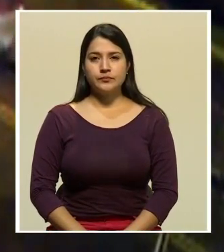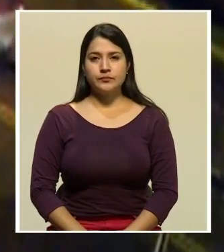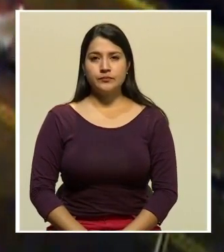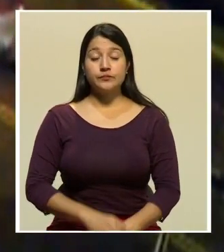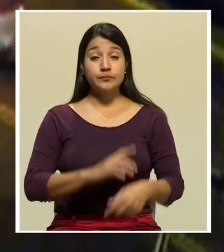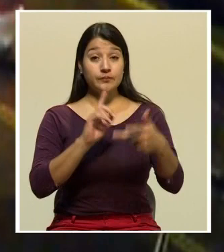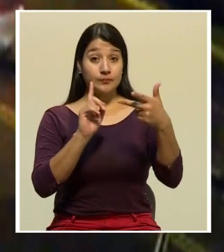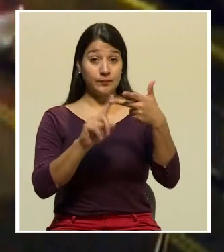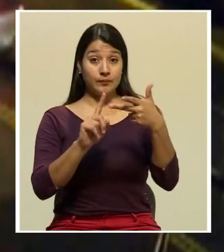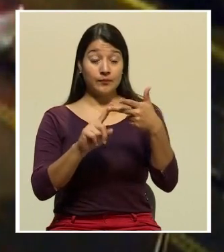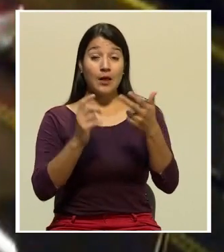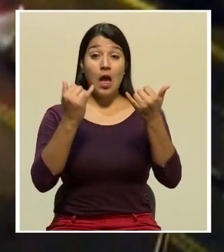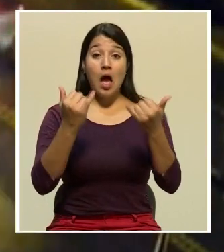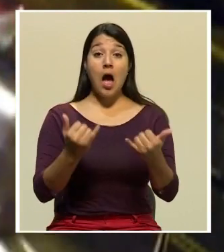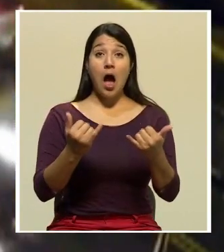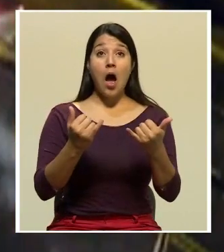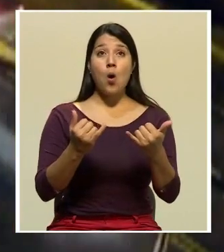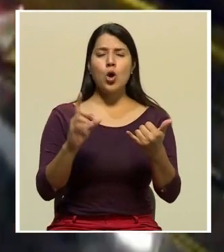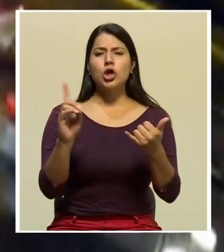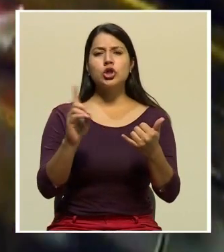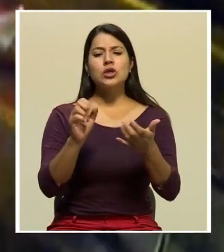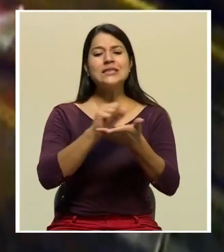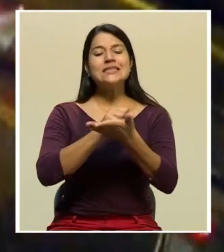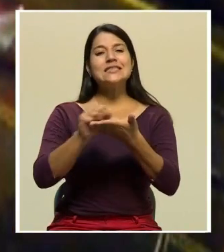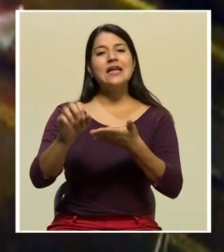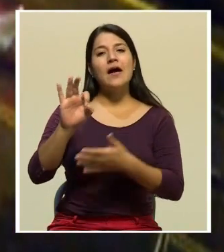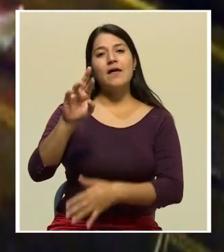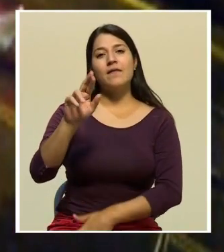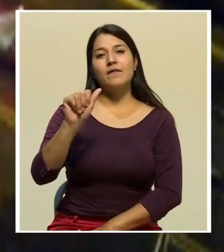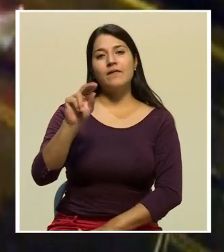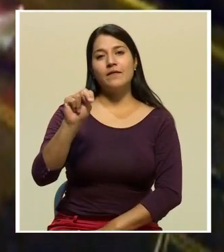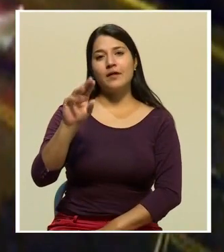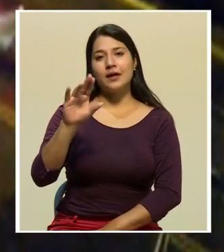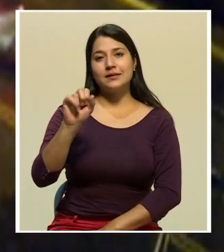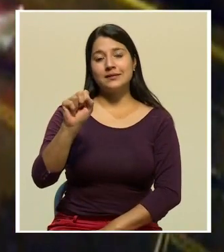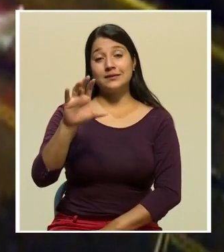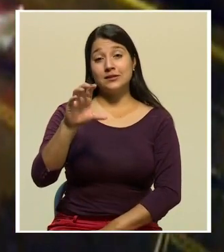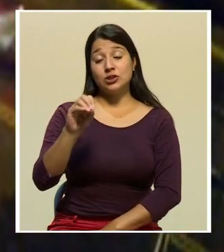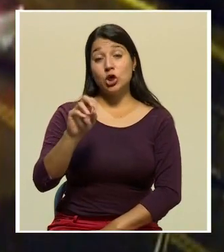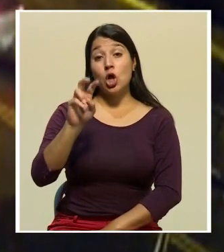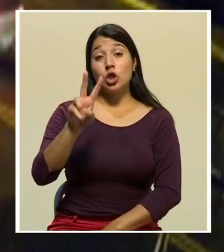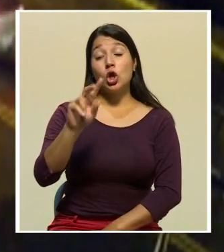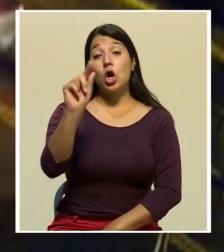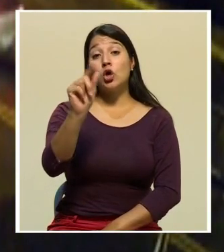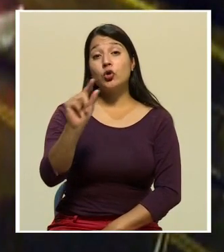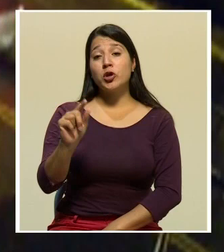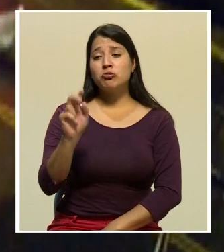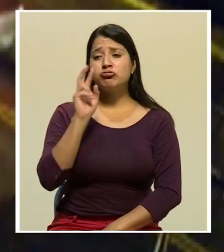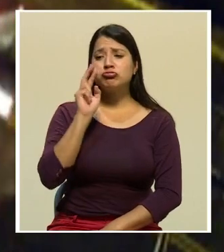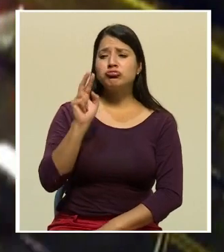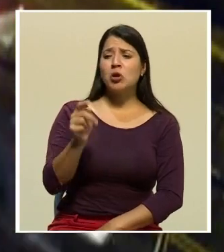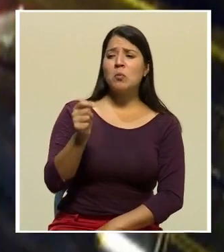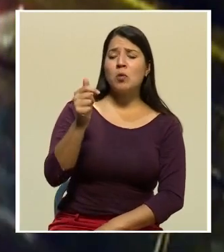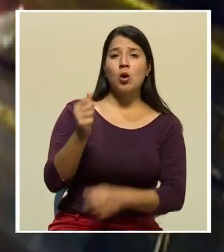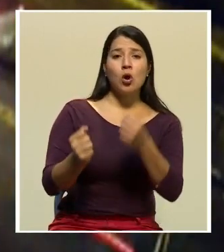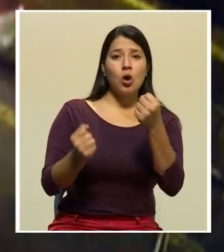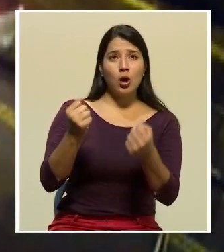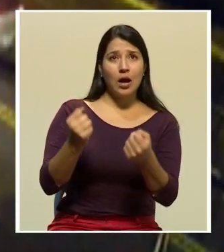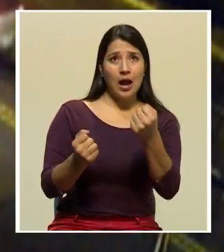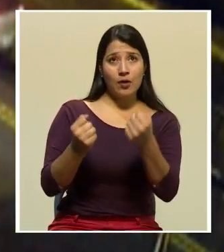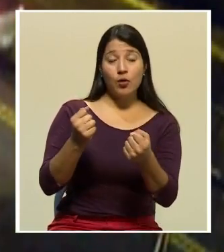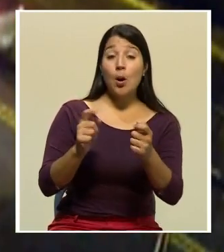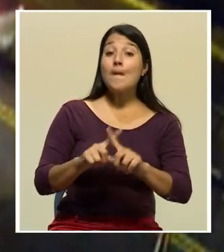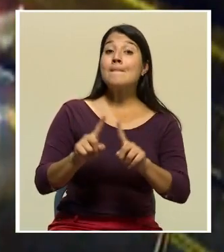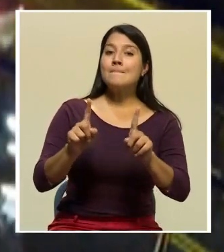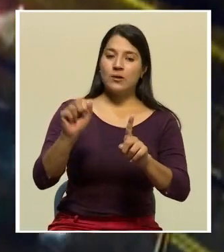Nos vamos ahora al cruce de San Francisco de Dos Ríos, en donde se ve muy pocos vehículos. Eso sí,